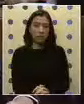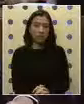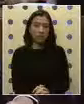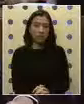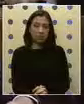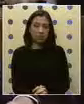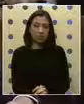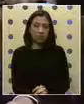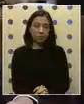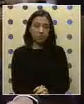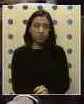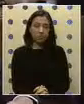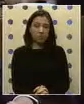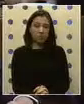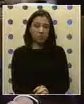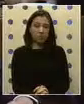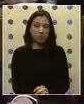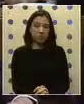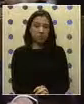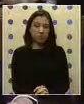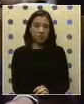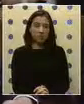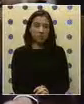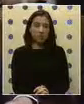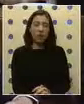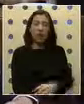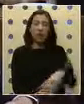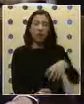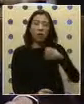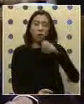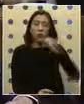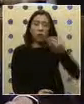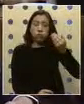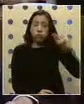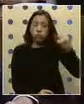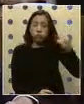O sea, los viejos capataces,